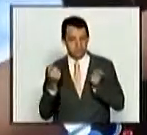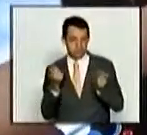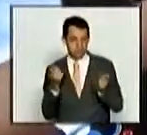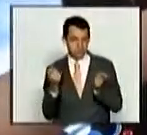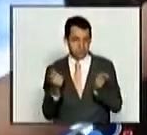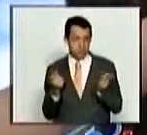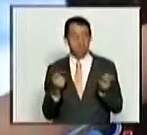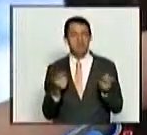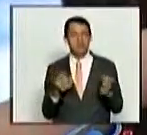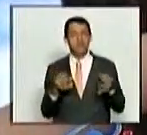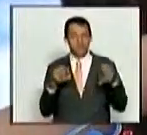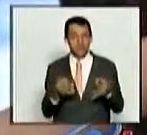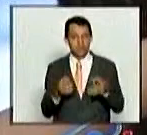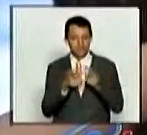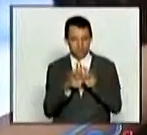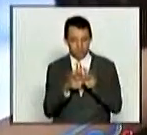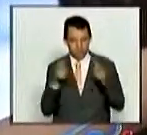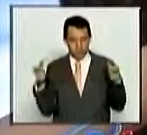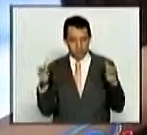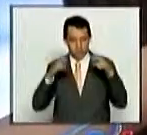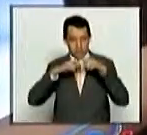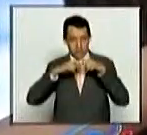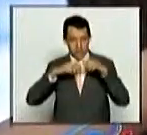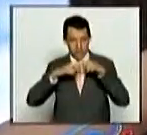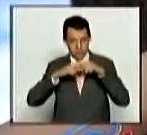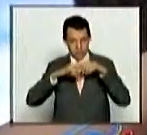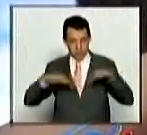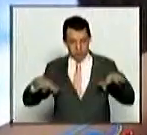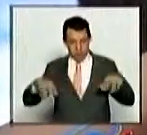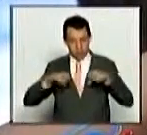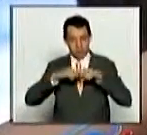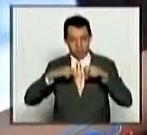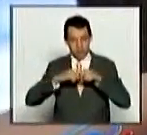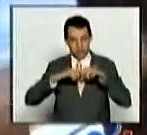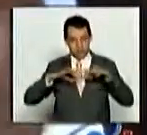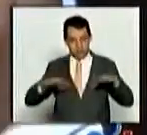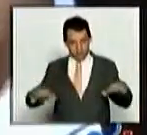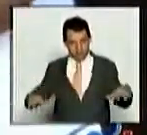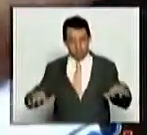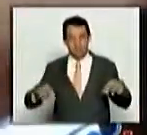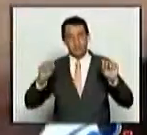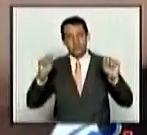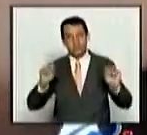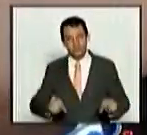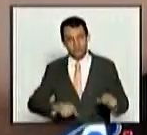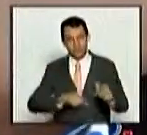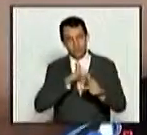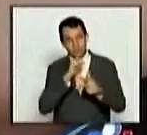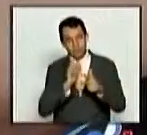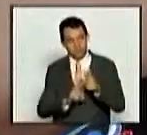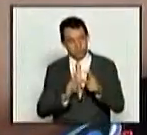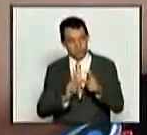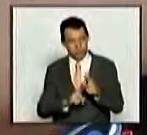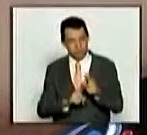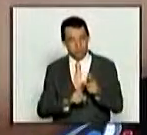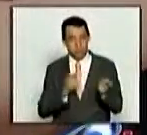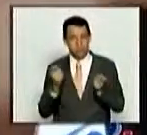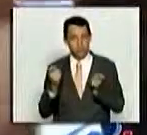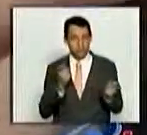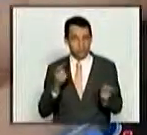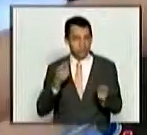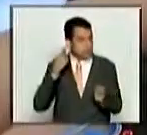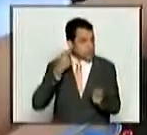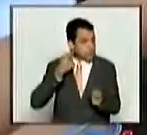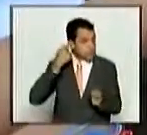va a amplificar el flujo de energía Yin o Yang hacia la oreja. Trabajamos sobre los puntos lumbales, son las